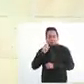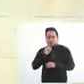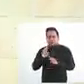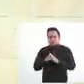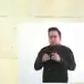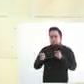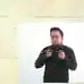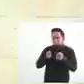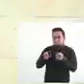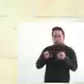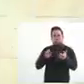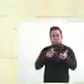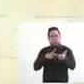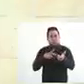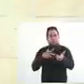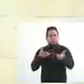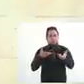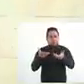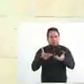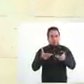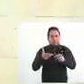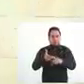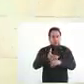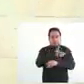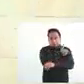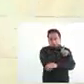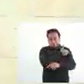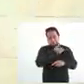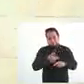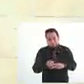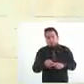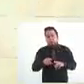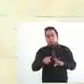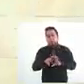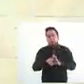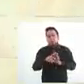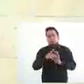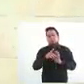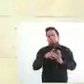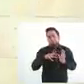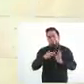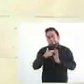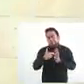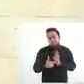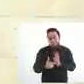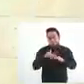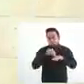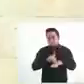organizativa que desde entonces nos rige como oaxaqueños y oaxaqueñas.